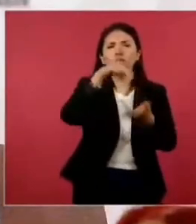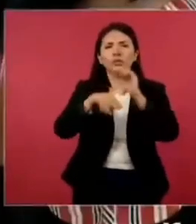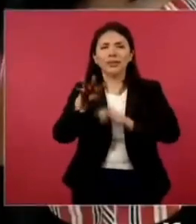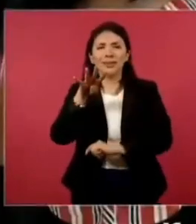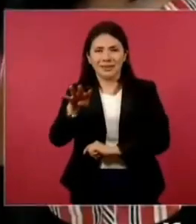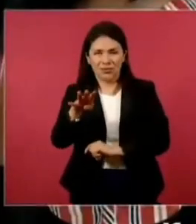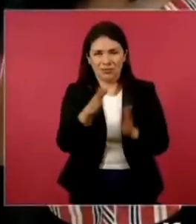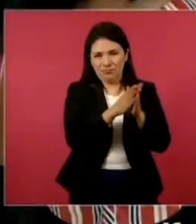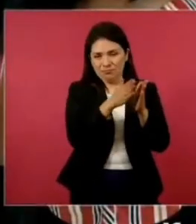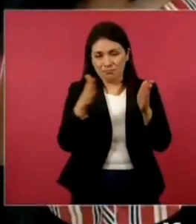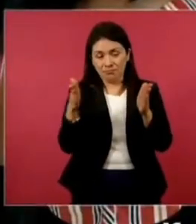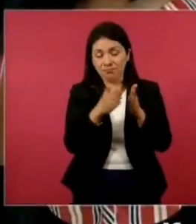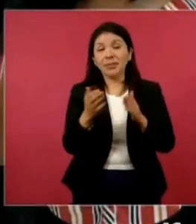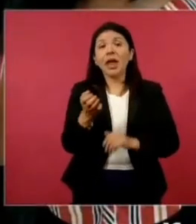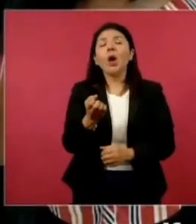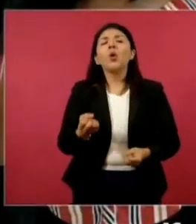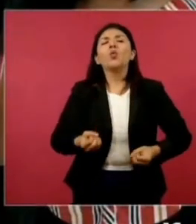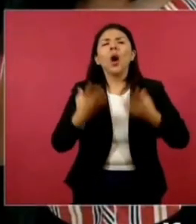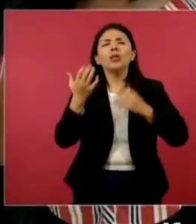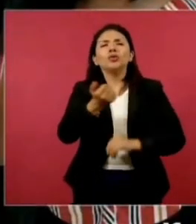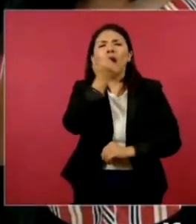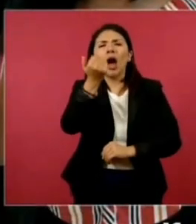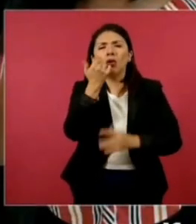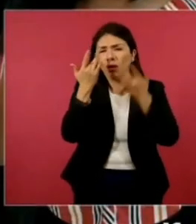2018-2019, el abandono escolar era del